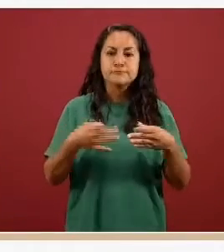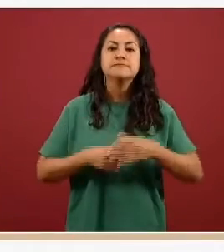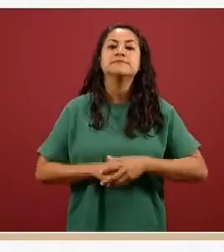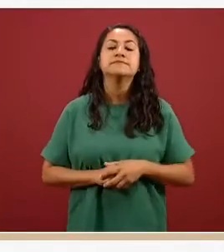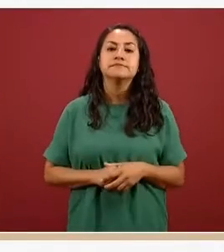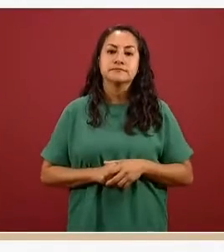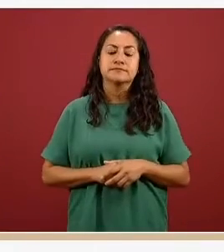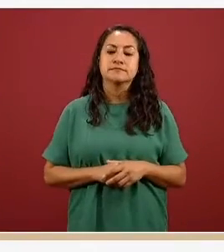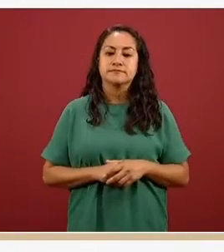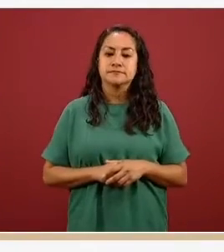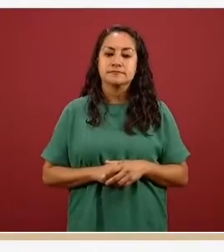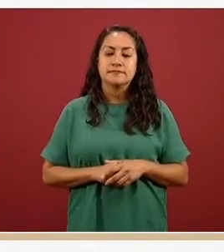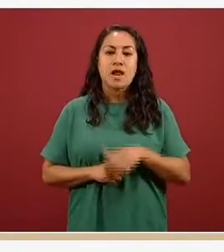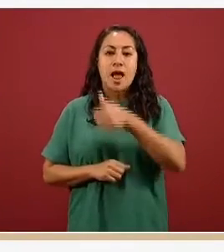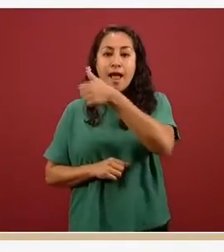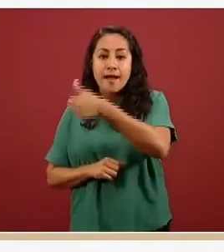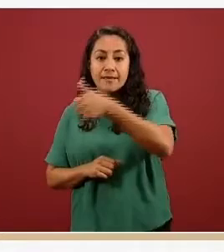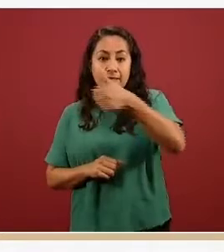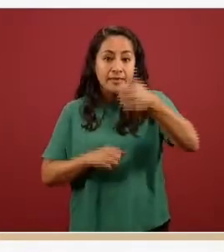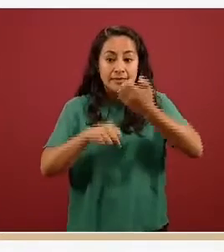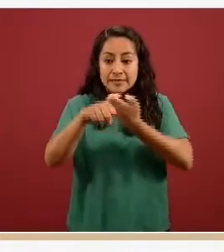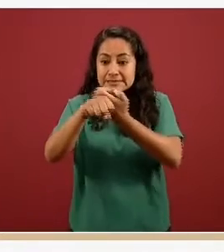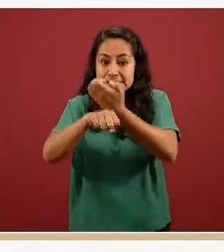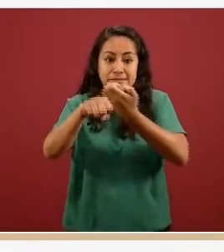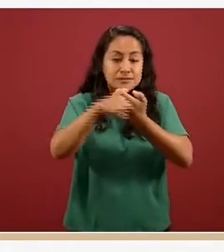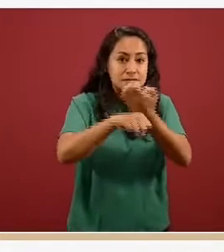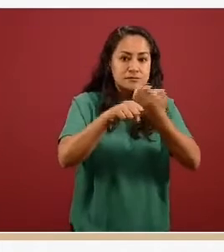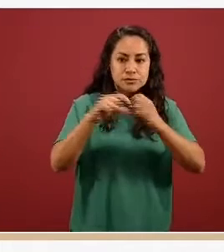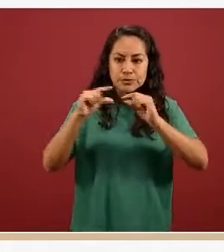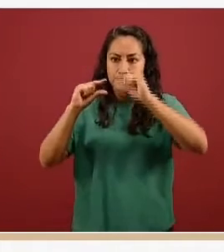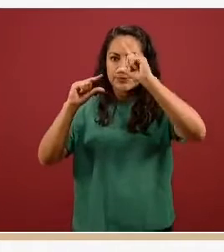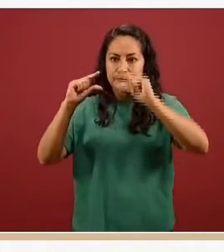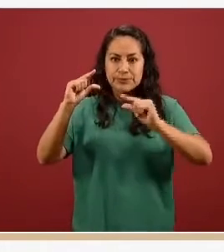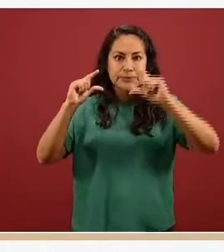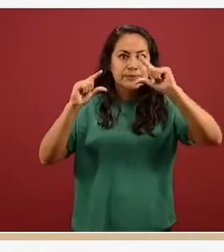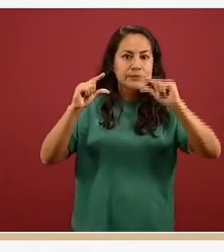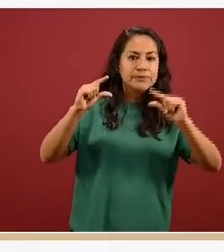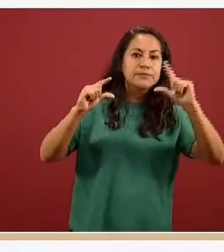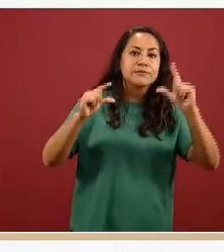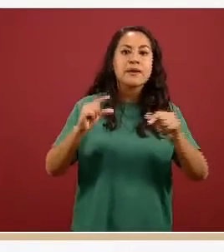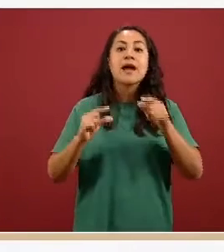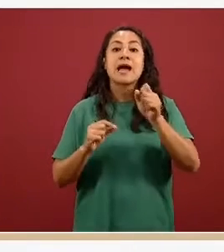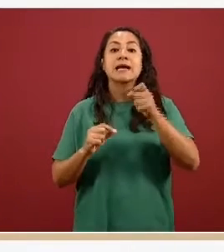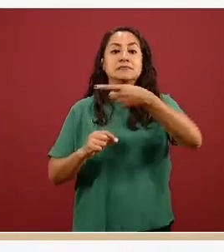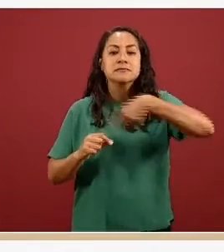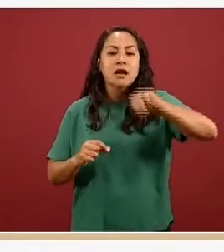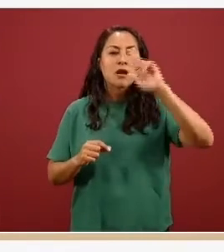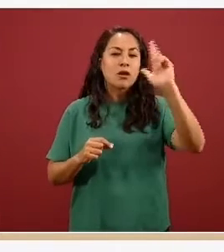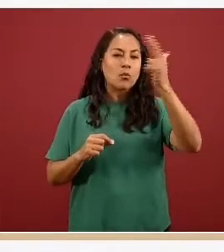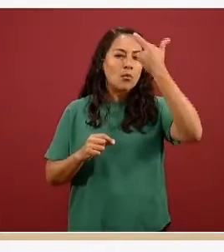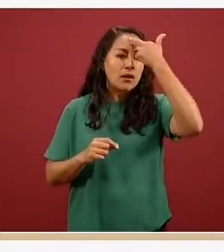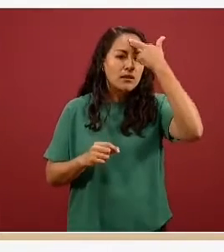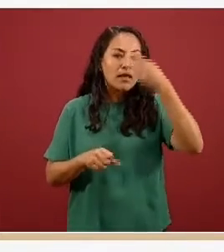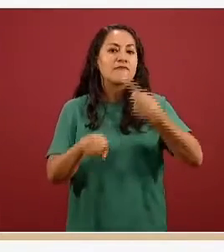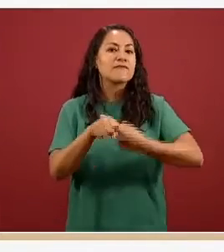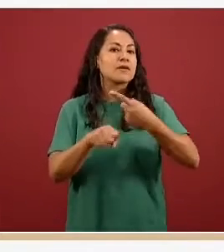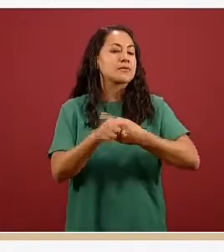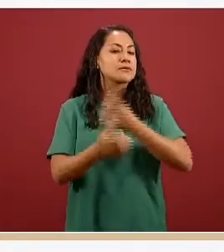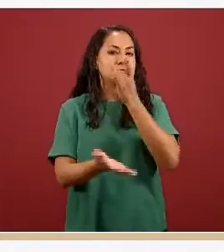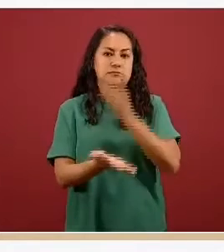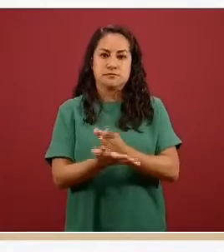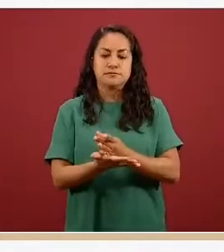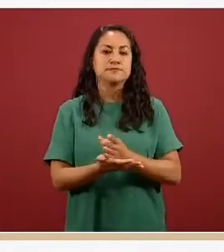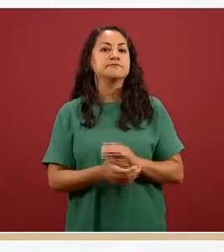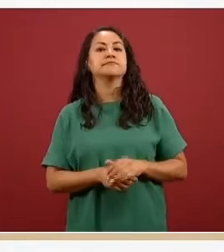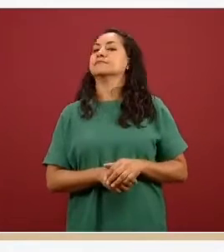duros, directos de cada una de las barras, y puedan ver entonces cómo se distribuyen, recordando que esto es carga de enfermedad y que en un momento, por